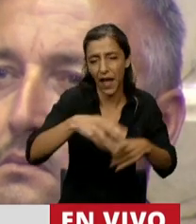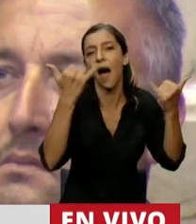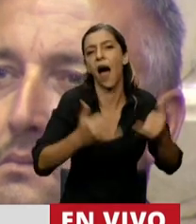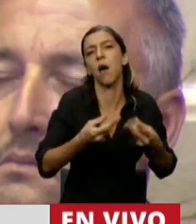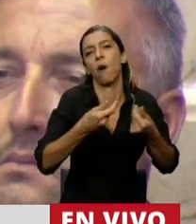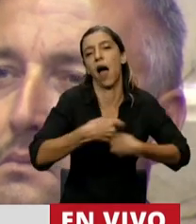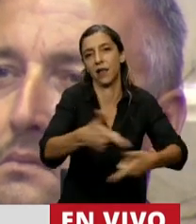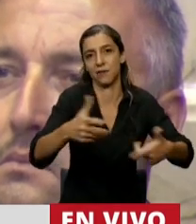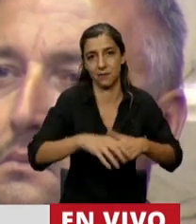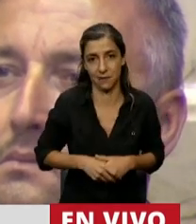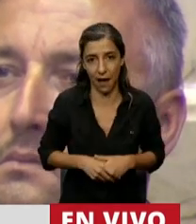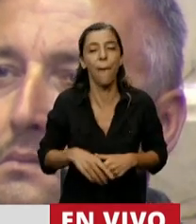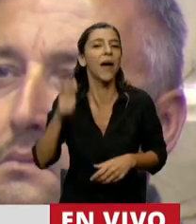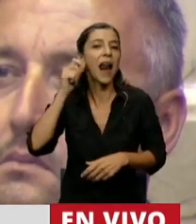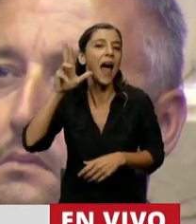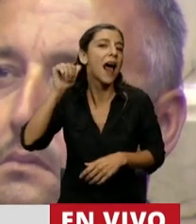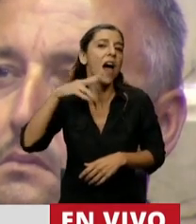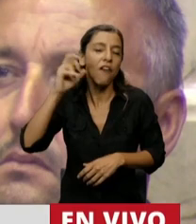Grabois.